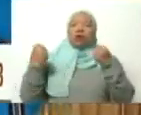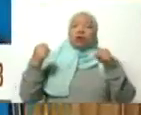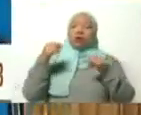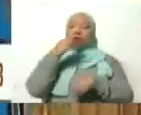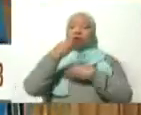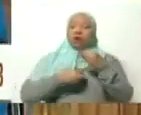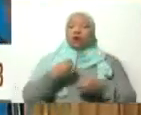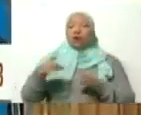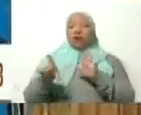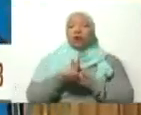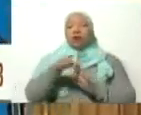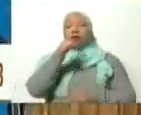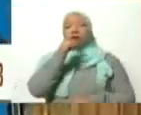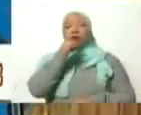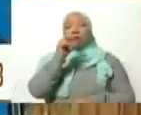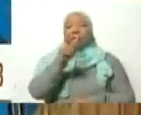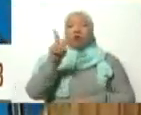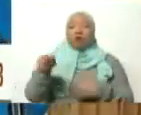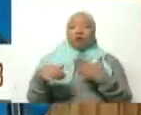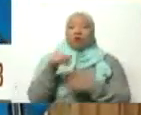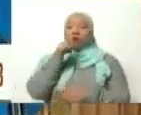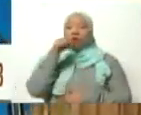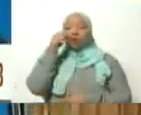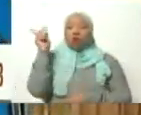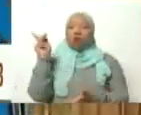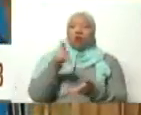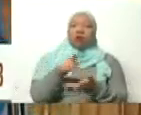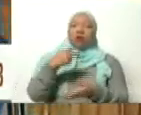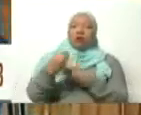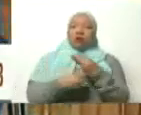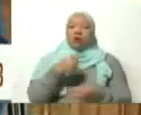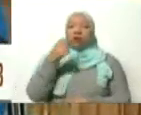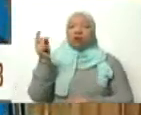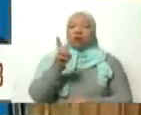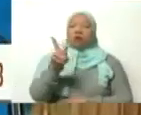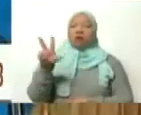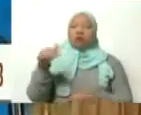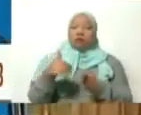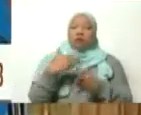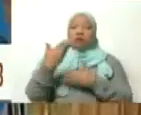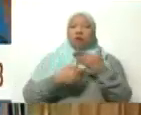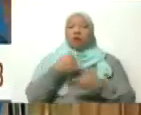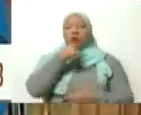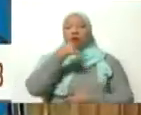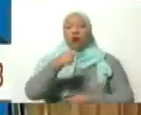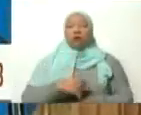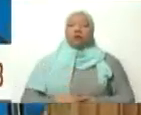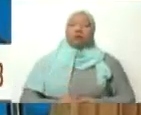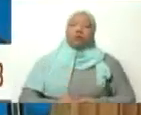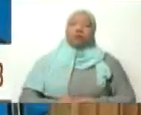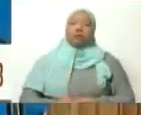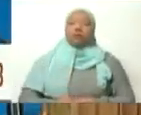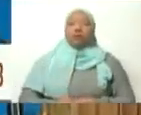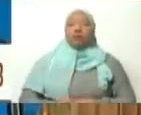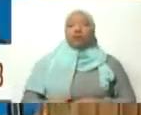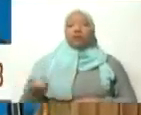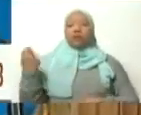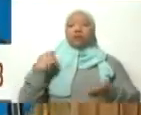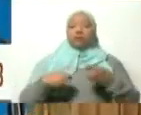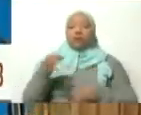para 2023 fue con participación de más de 10.000 organizaciones, guiados por la